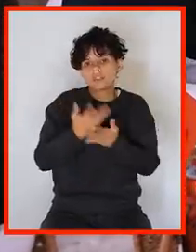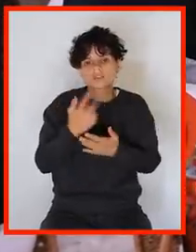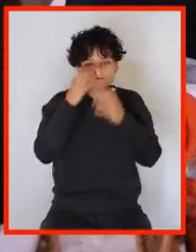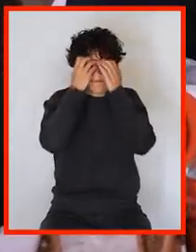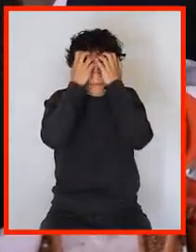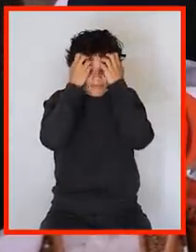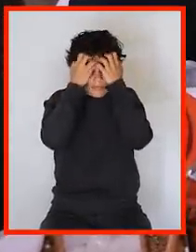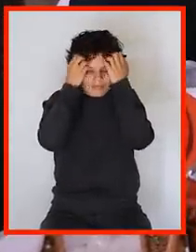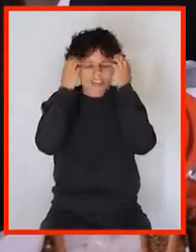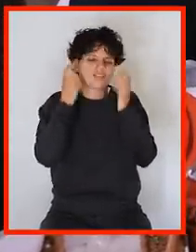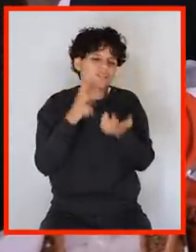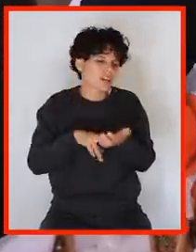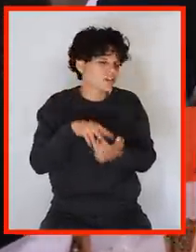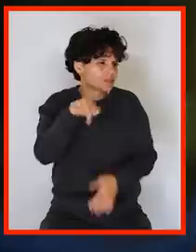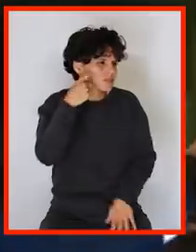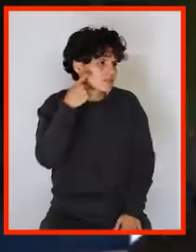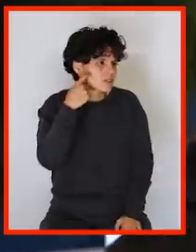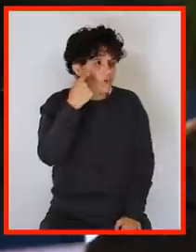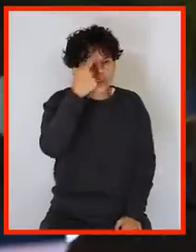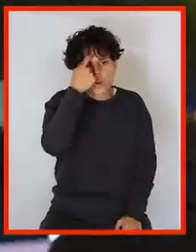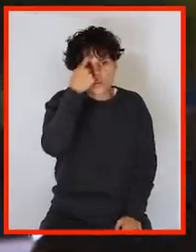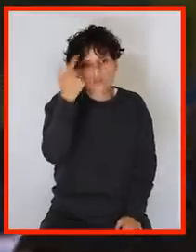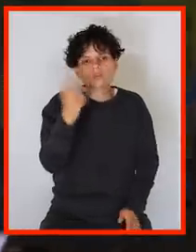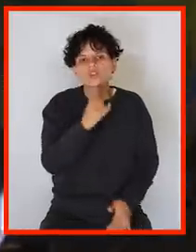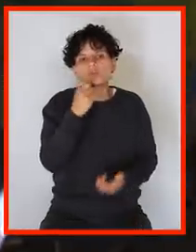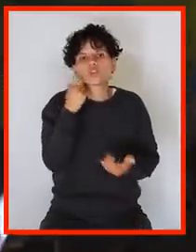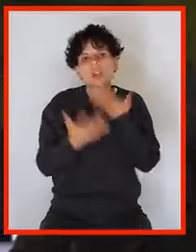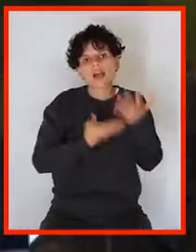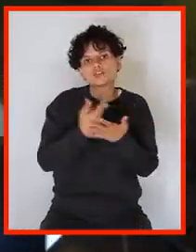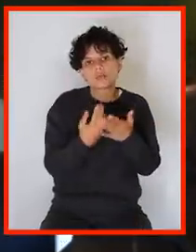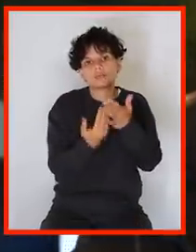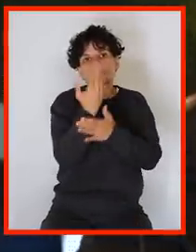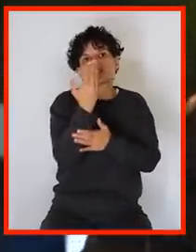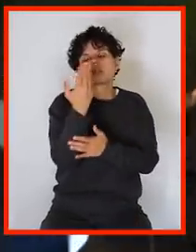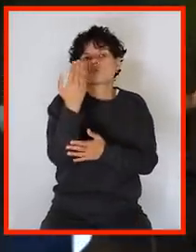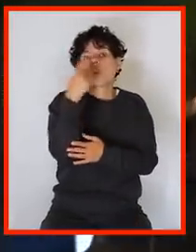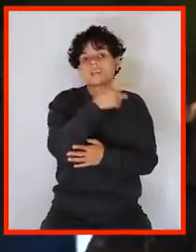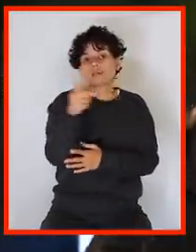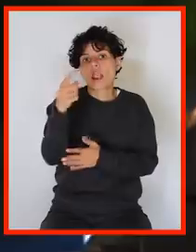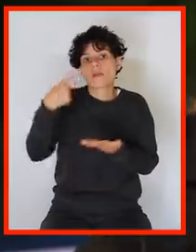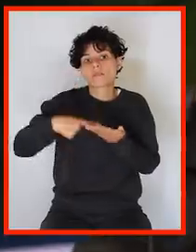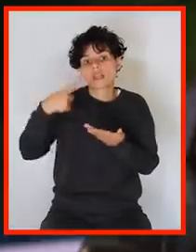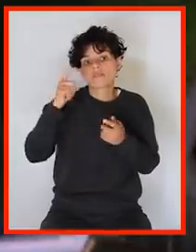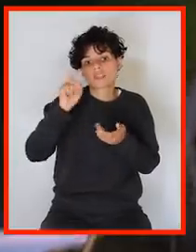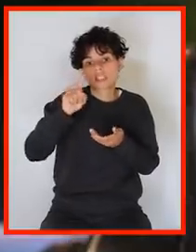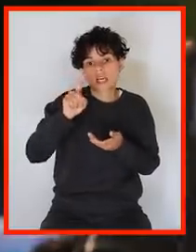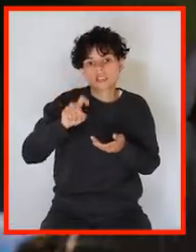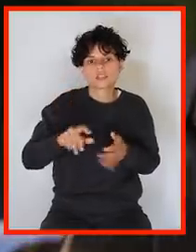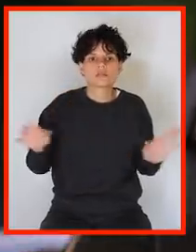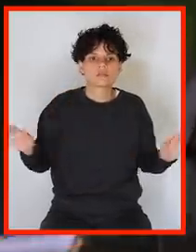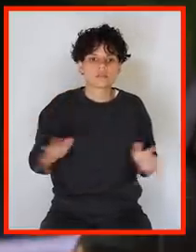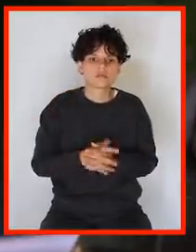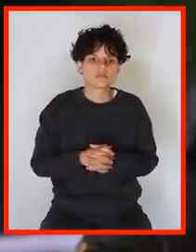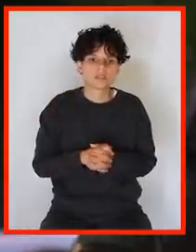puta, igual fue como tonto el pensamiento que tuve, po. Porque tuvo como 1000 visitas en una semana, ¿cachai? Y yo dije, oye, que venga,